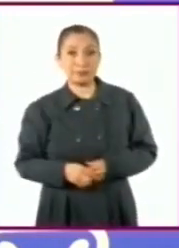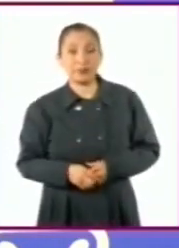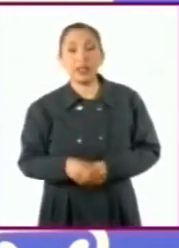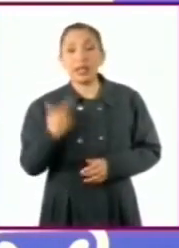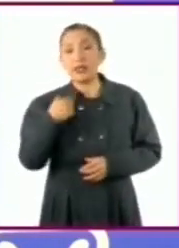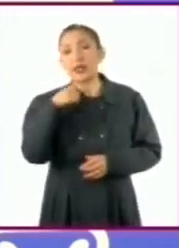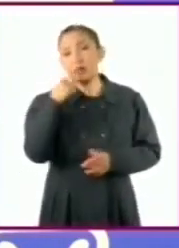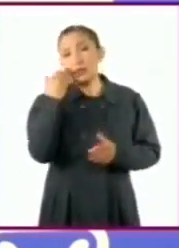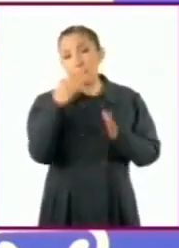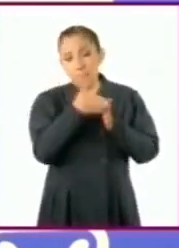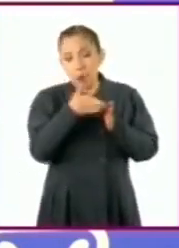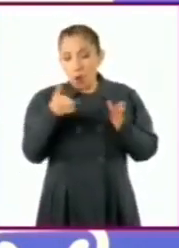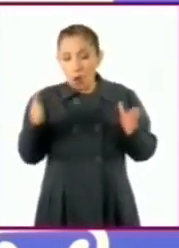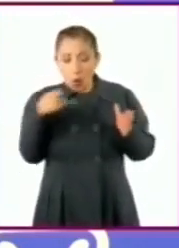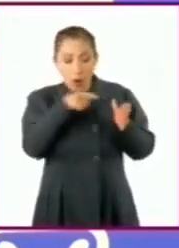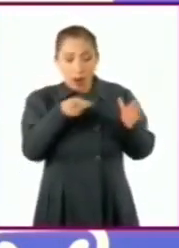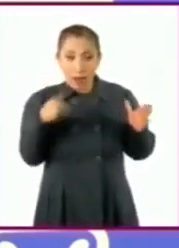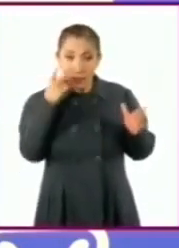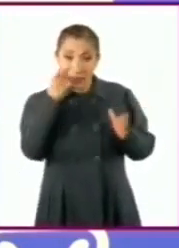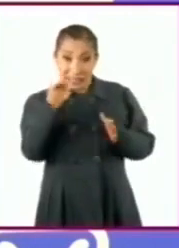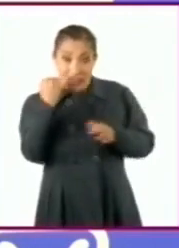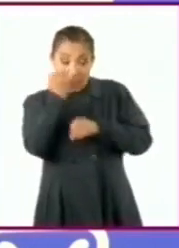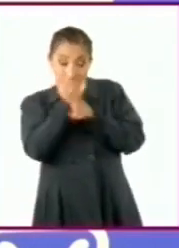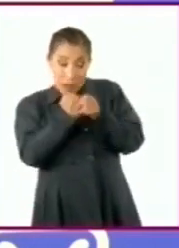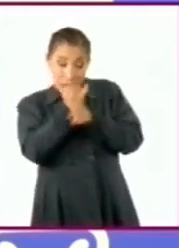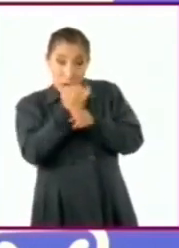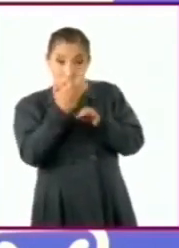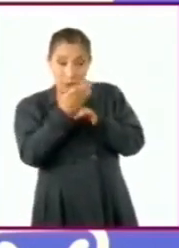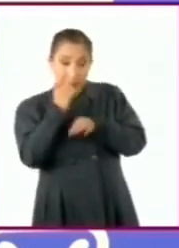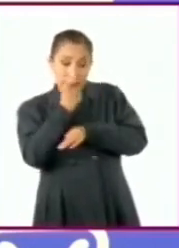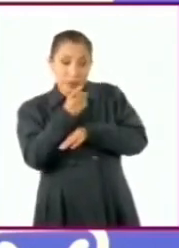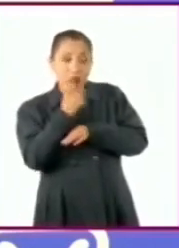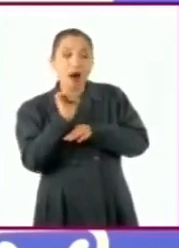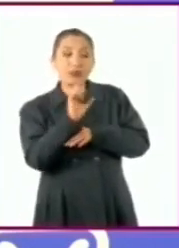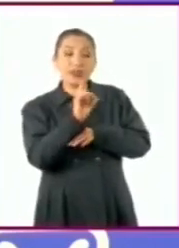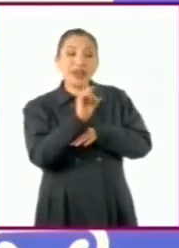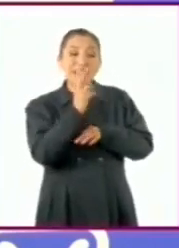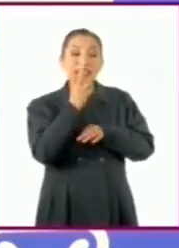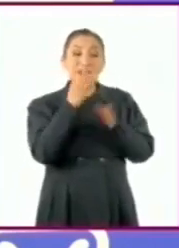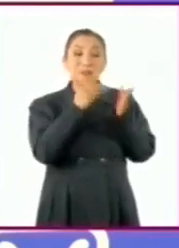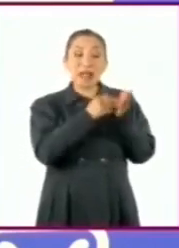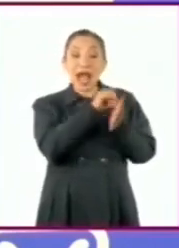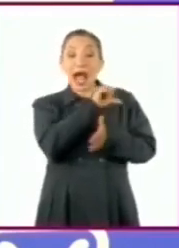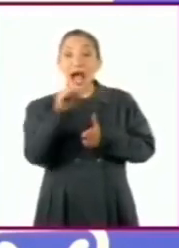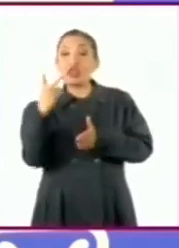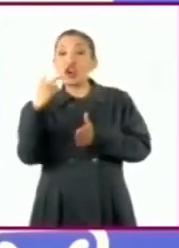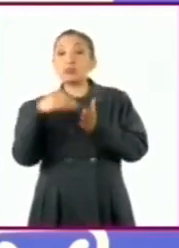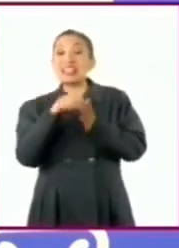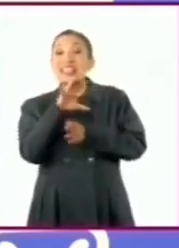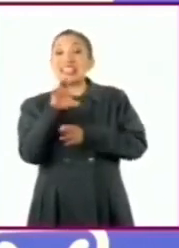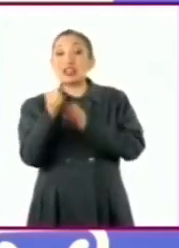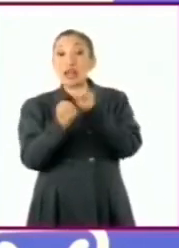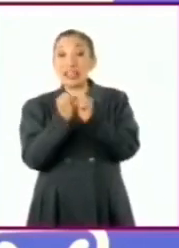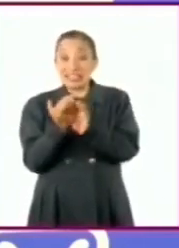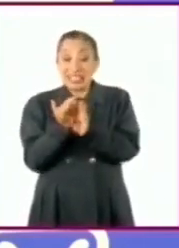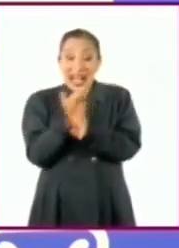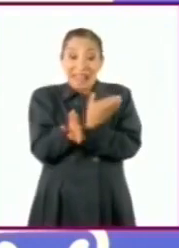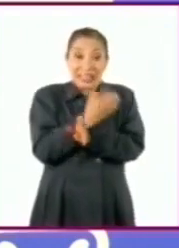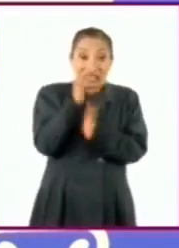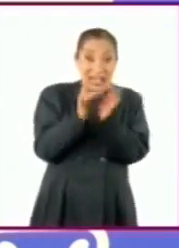tiempo específico, el que de acuerdo con las investigaciones actuales va de 33.000 a 2.500 años antes de nuestra